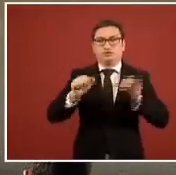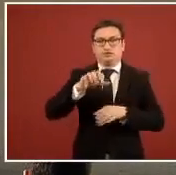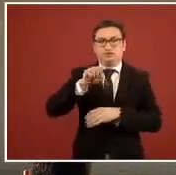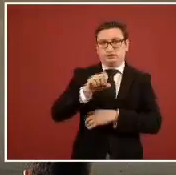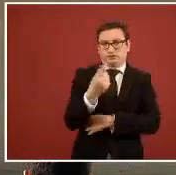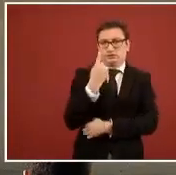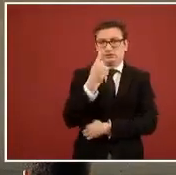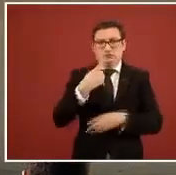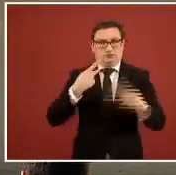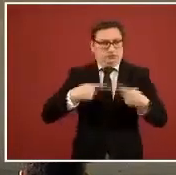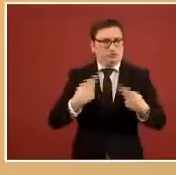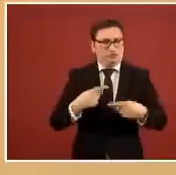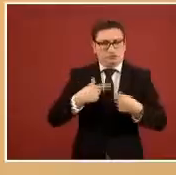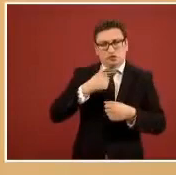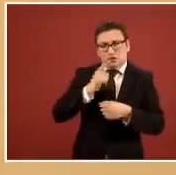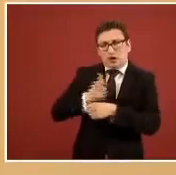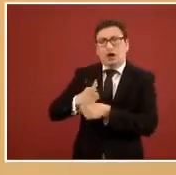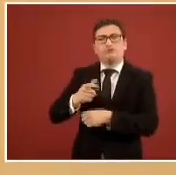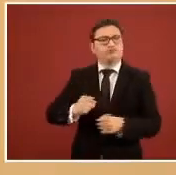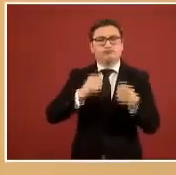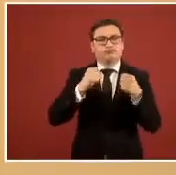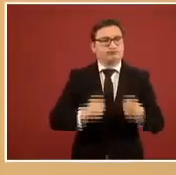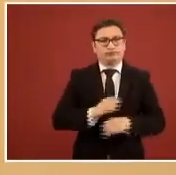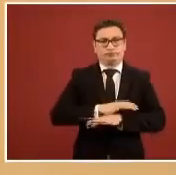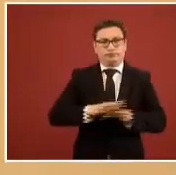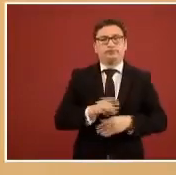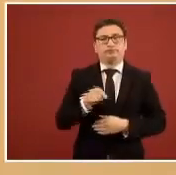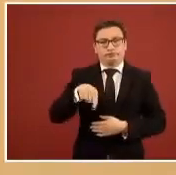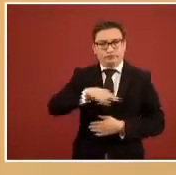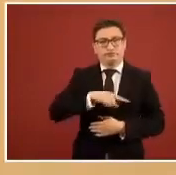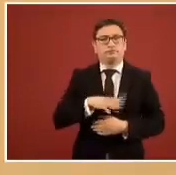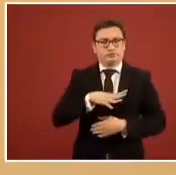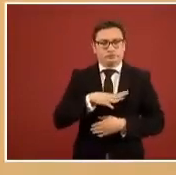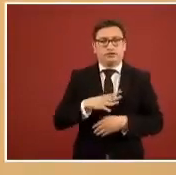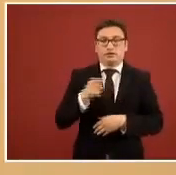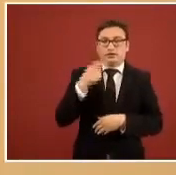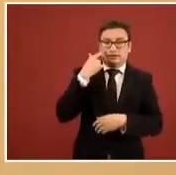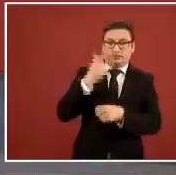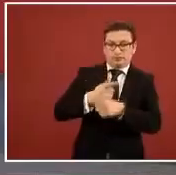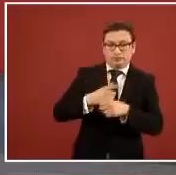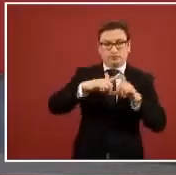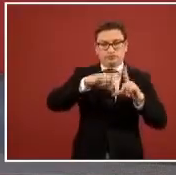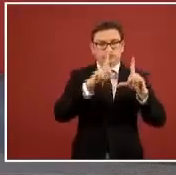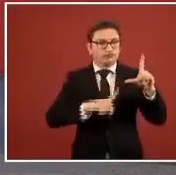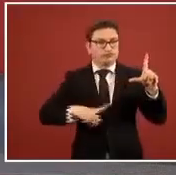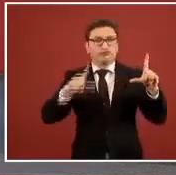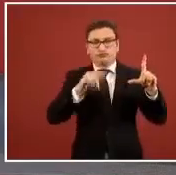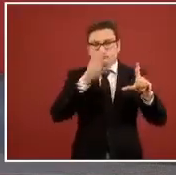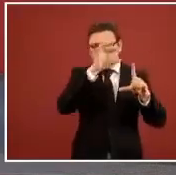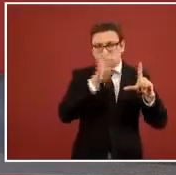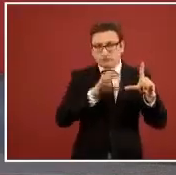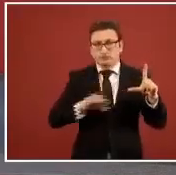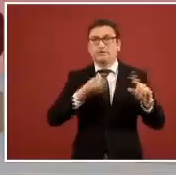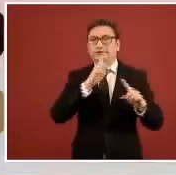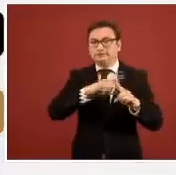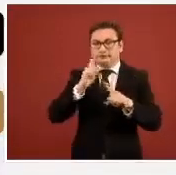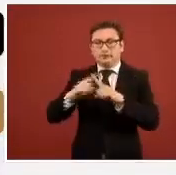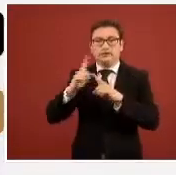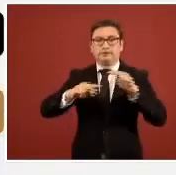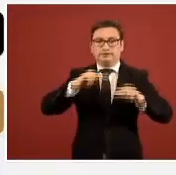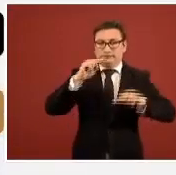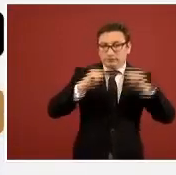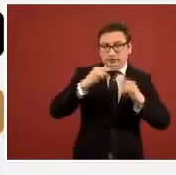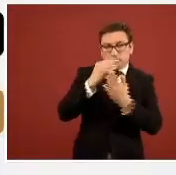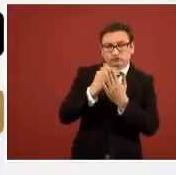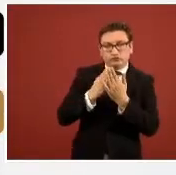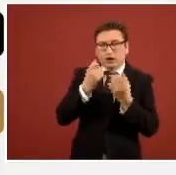4.661 casos confirmados al día de hoy. Vean cómo la cantidad de casos sospechosos también ha disminuido